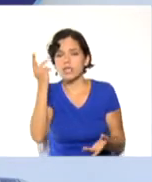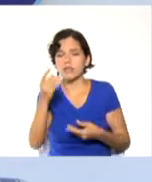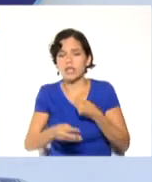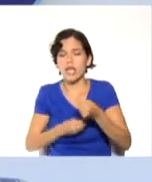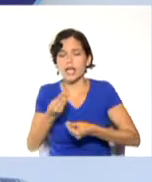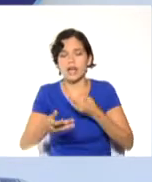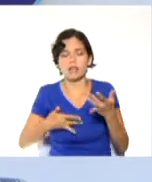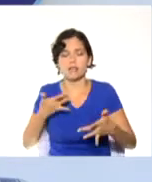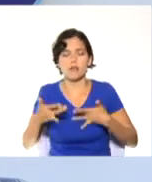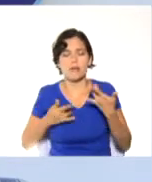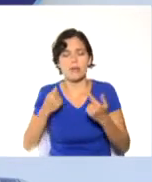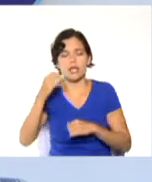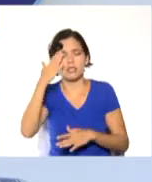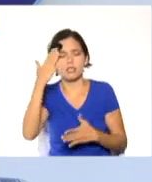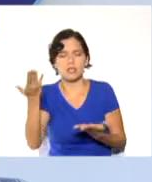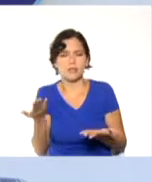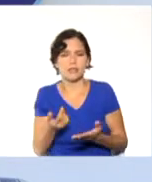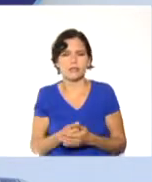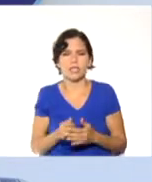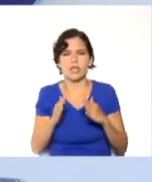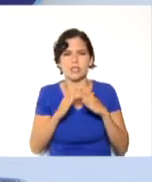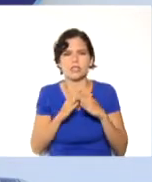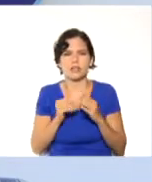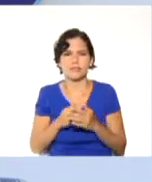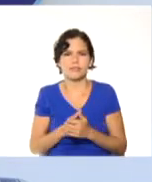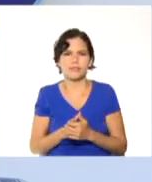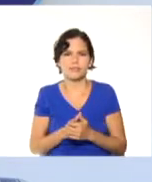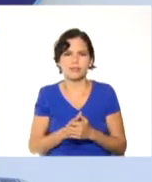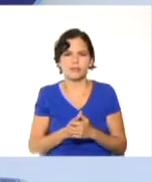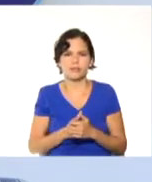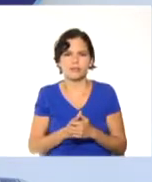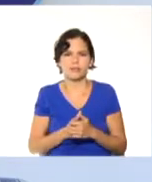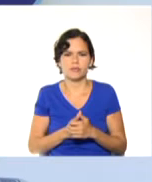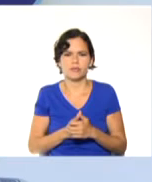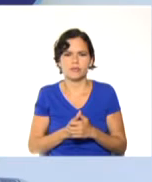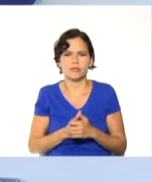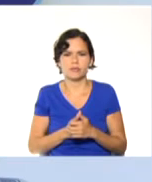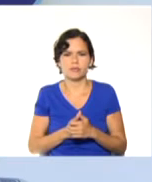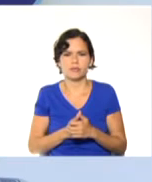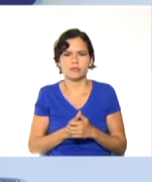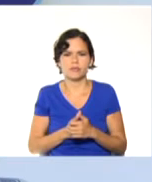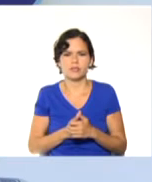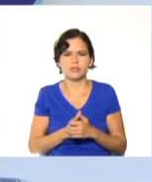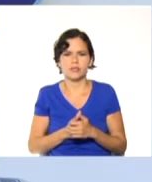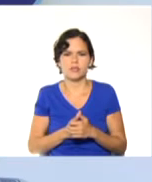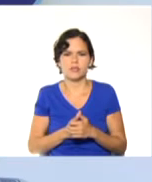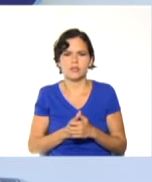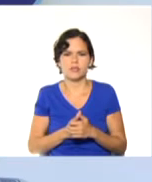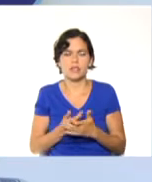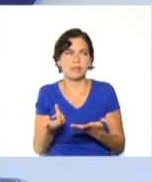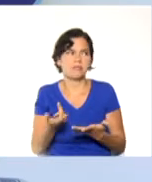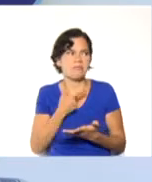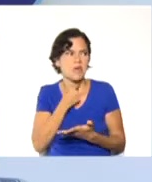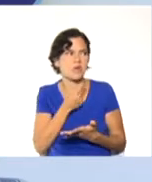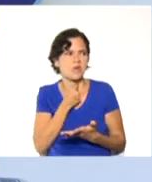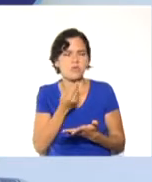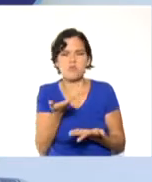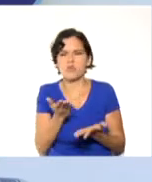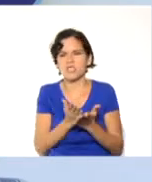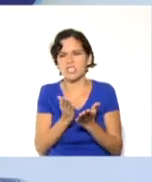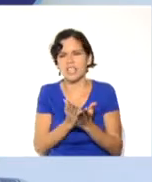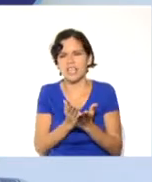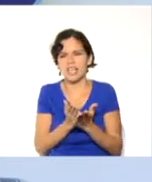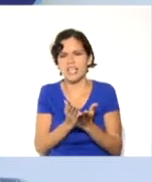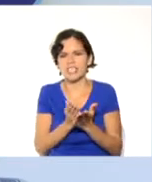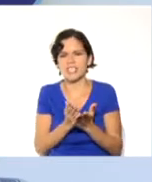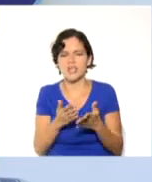que sepan de qué se trata en casa. Bueno, me quedo muy encantada y alegre de